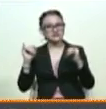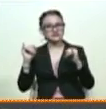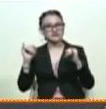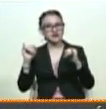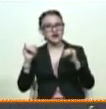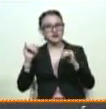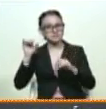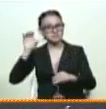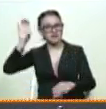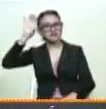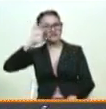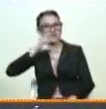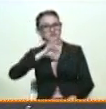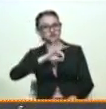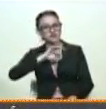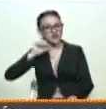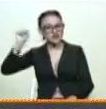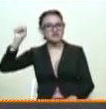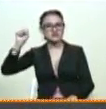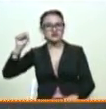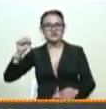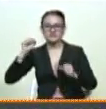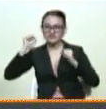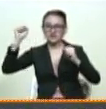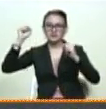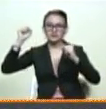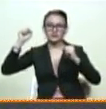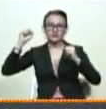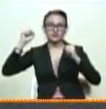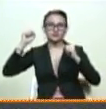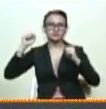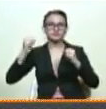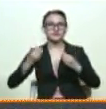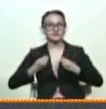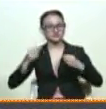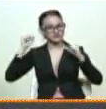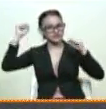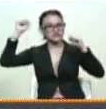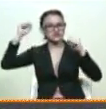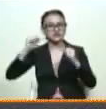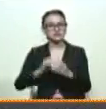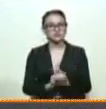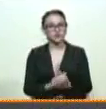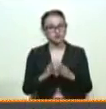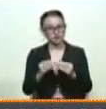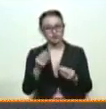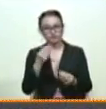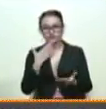¡Independencia y patria socialista! ¡Viviremos y venceremos! ¡Venceremos! Es todo. Muchas gracias.